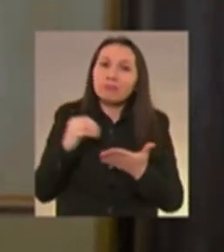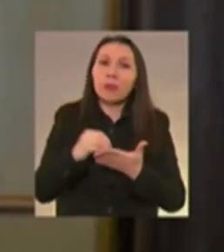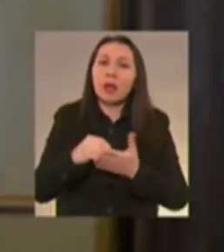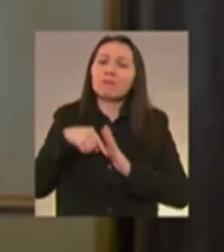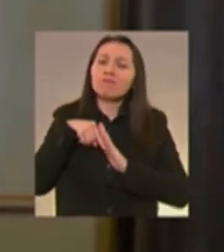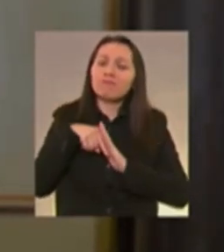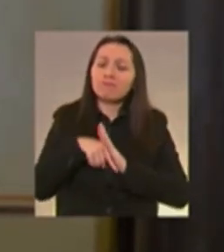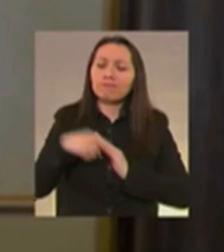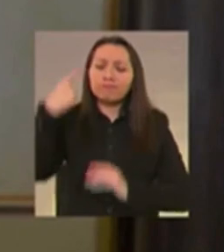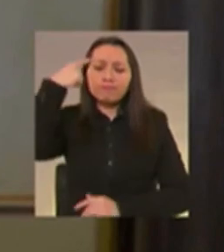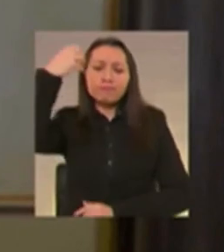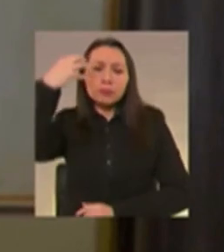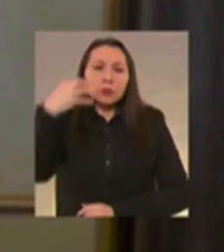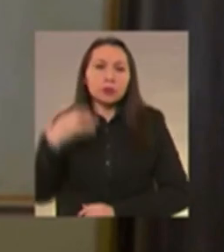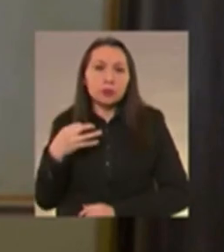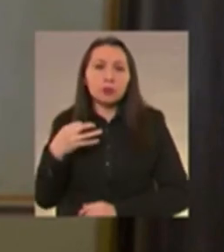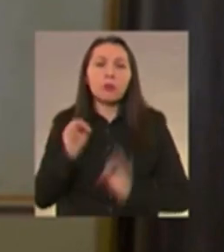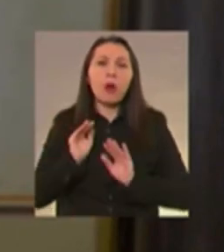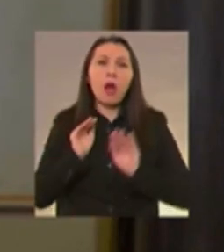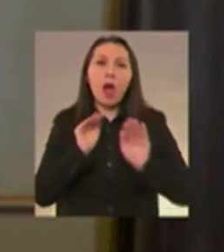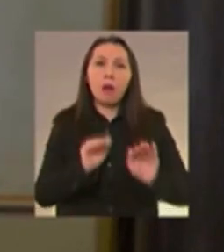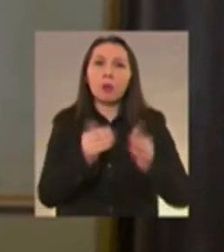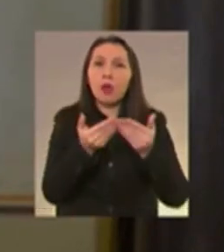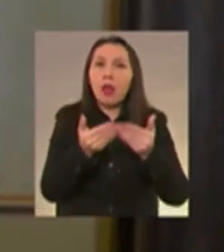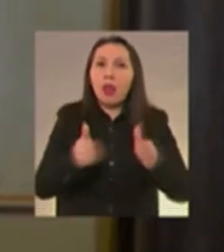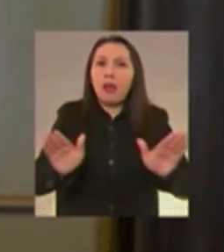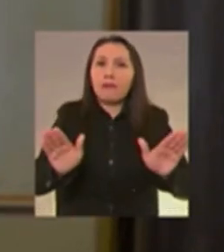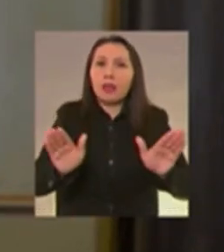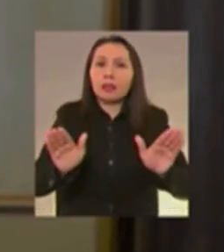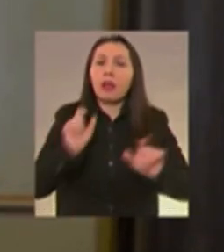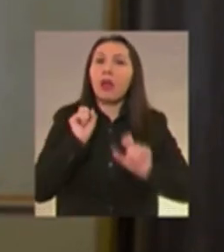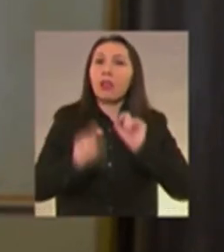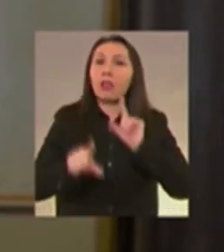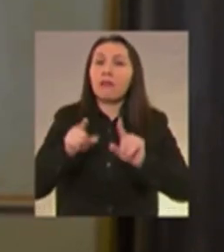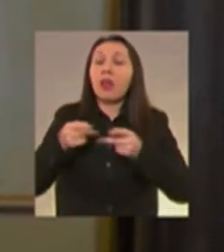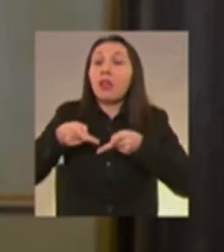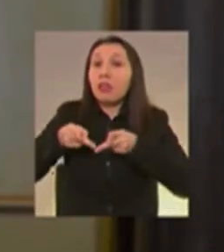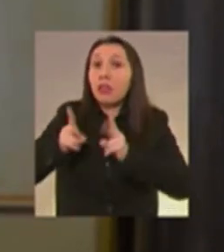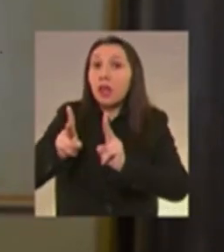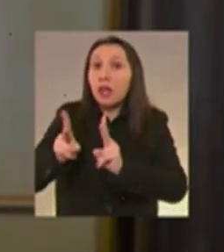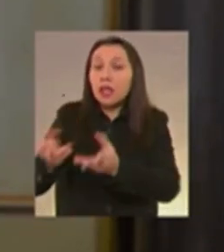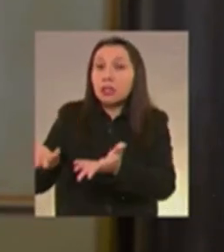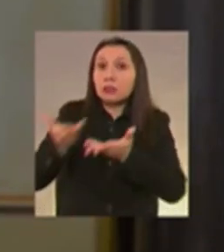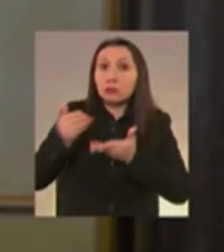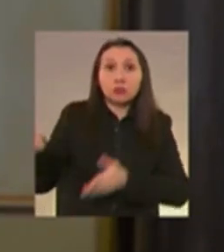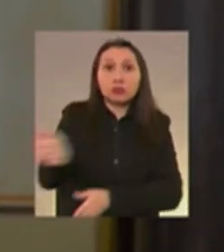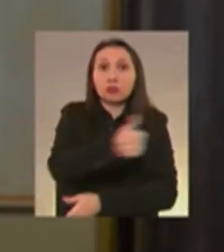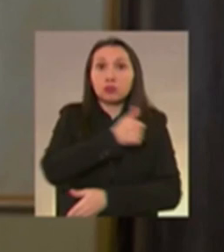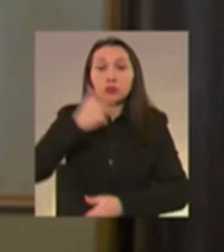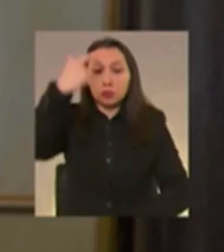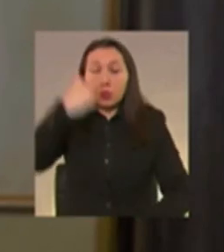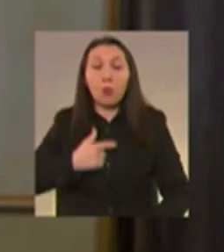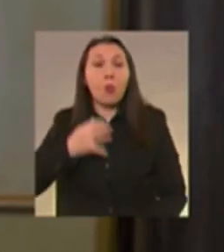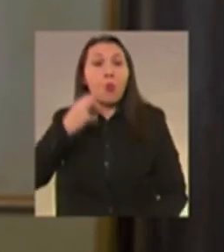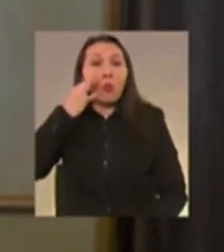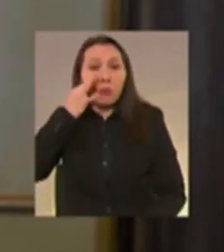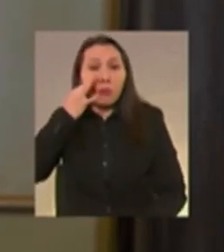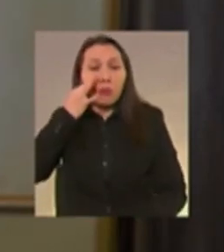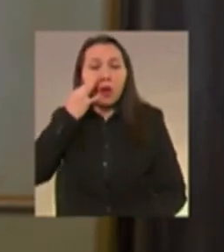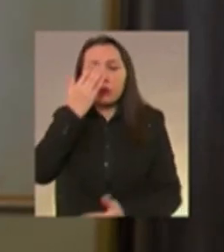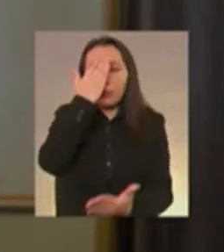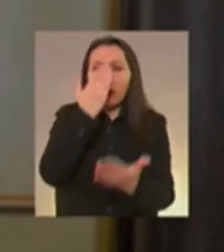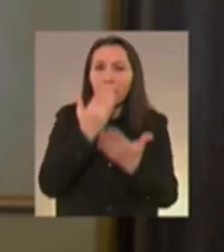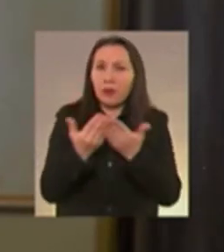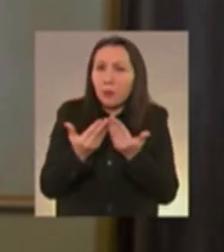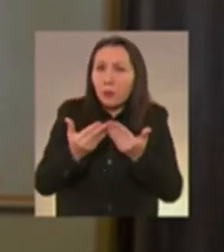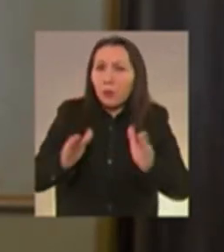profundas convicciones en favor de la libertad, de defender los derechos que nos asisten a todos como seres humanos y de enfrentar